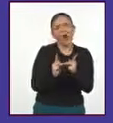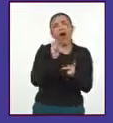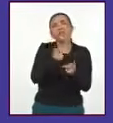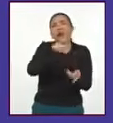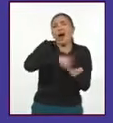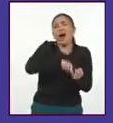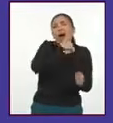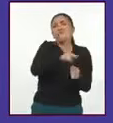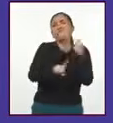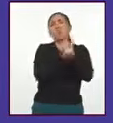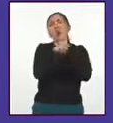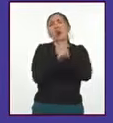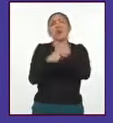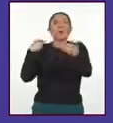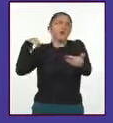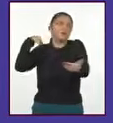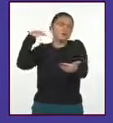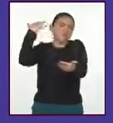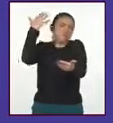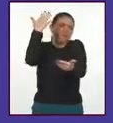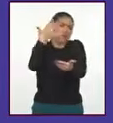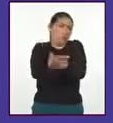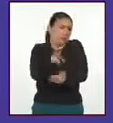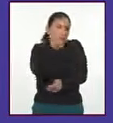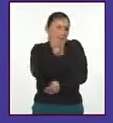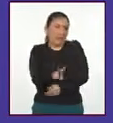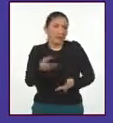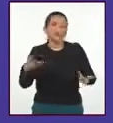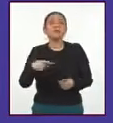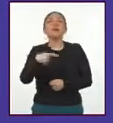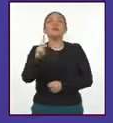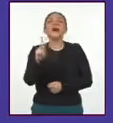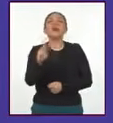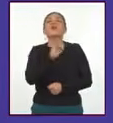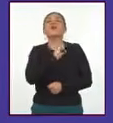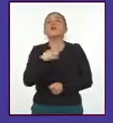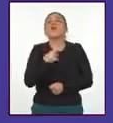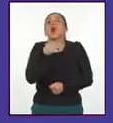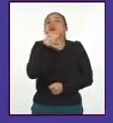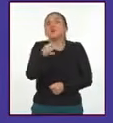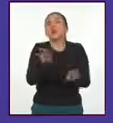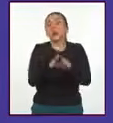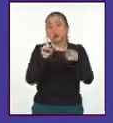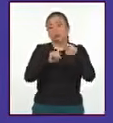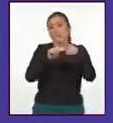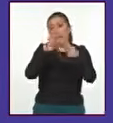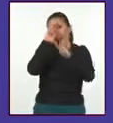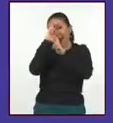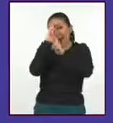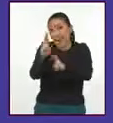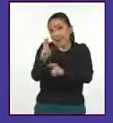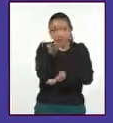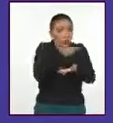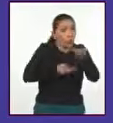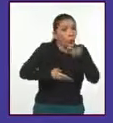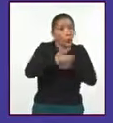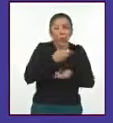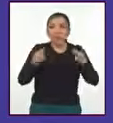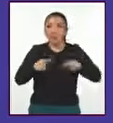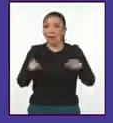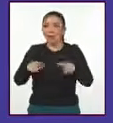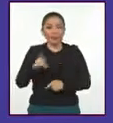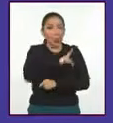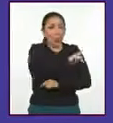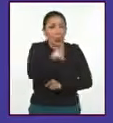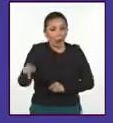hace muchísimo tiempo, pero podríamos señalar algunos como el respeto entre todas y todos.